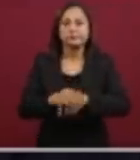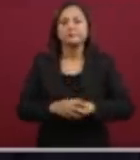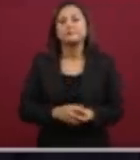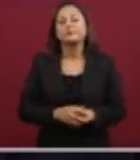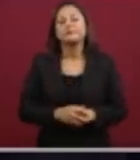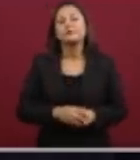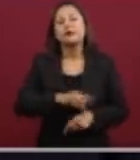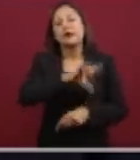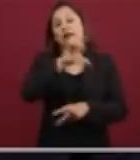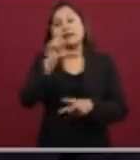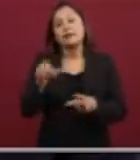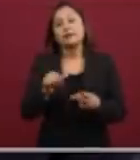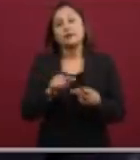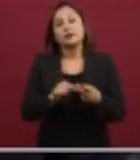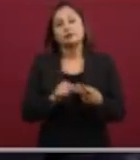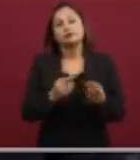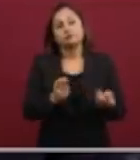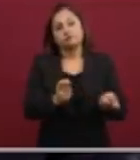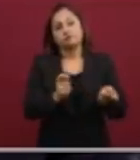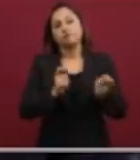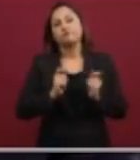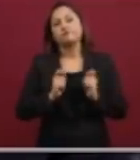las secretarías de seguridad